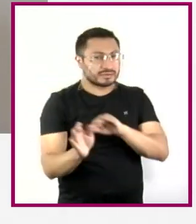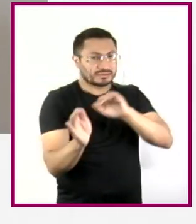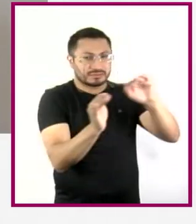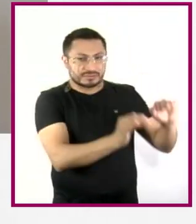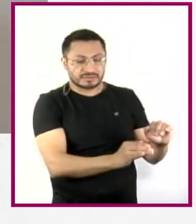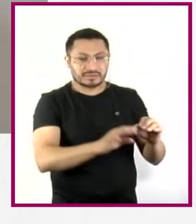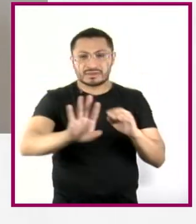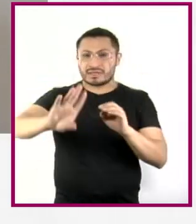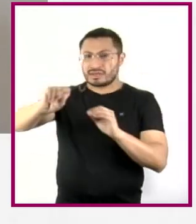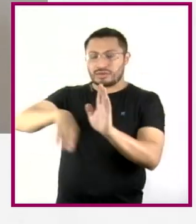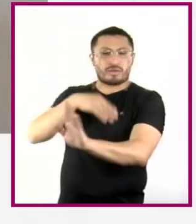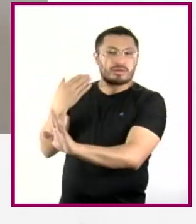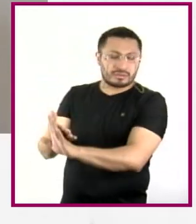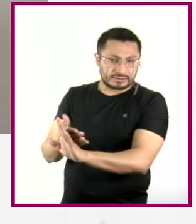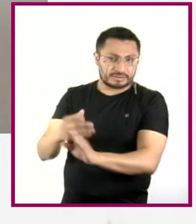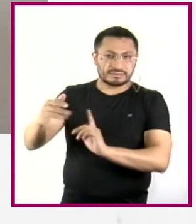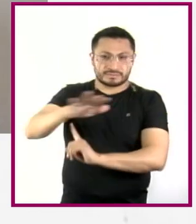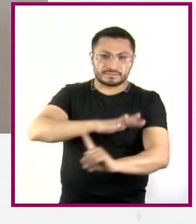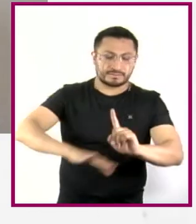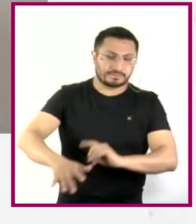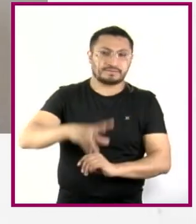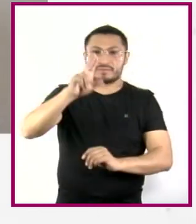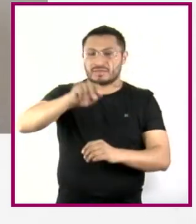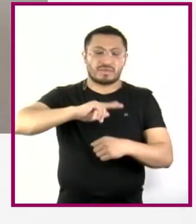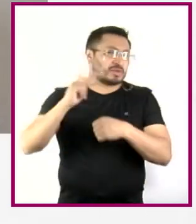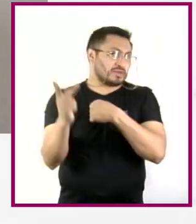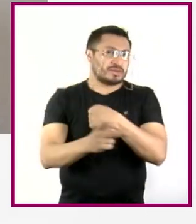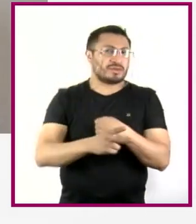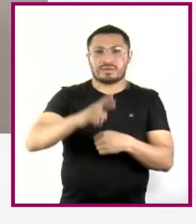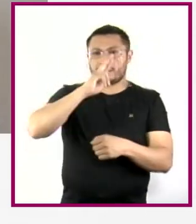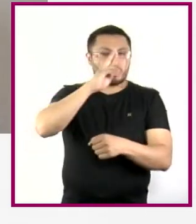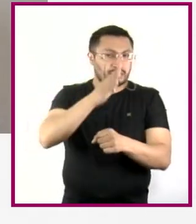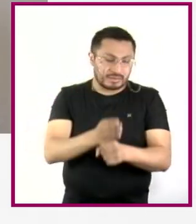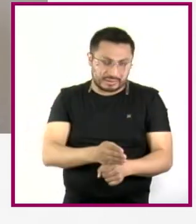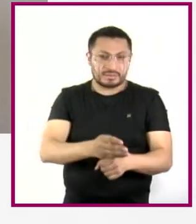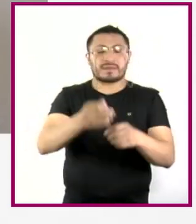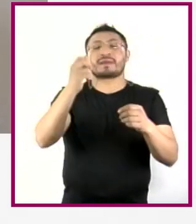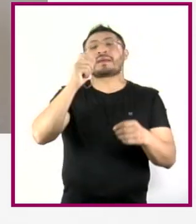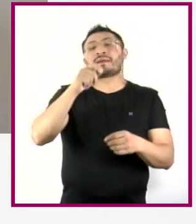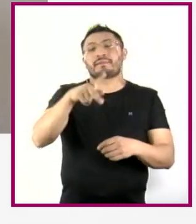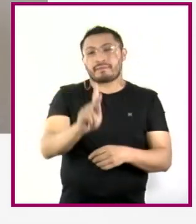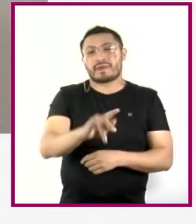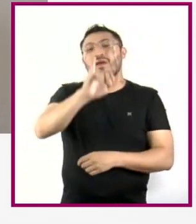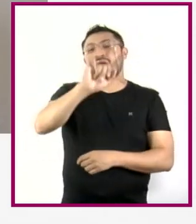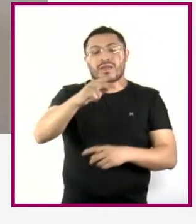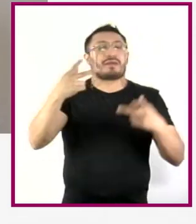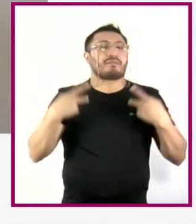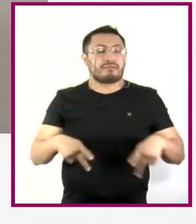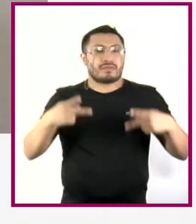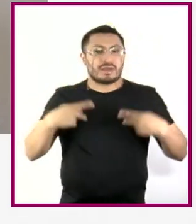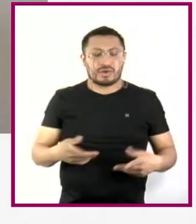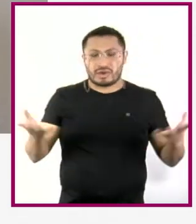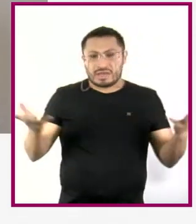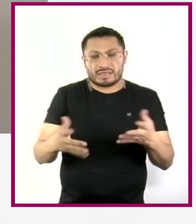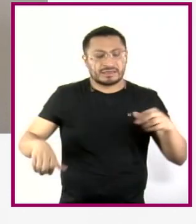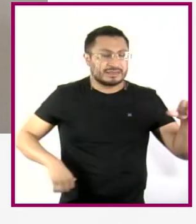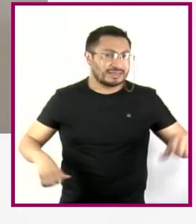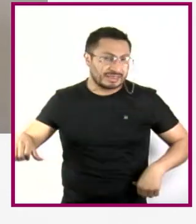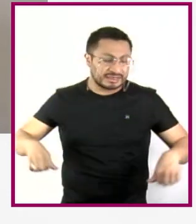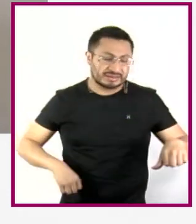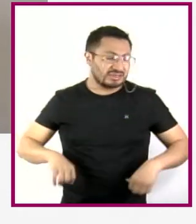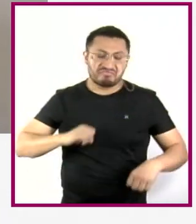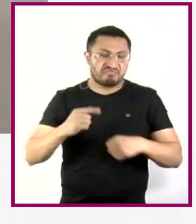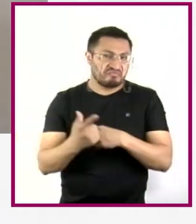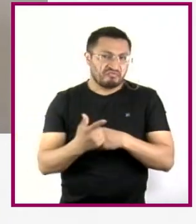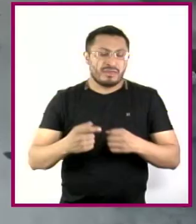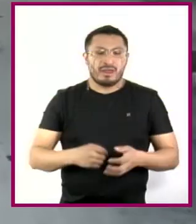públicas de un país las que deban cubrir ese coste económico, sino el que va a realizar la obra o la acción